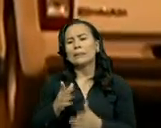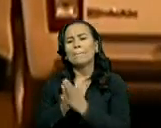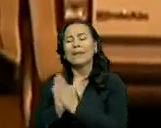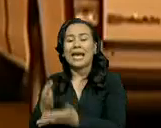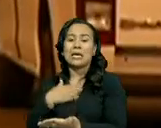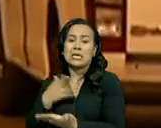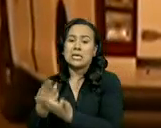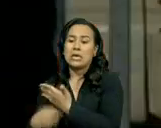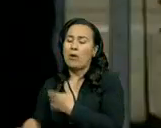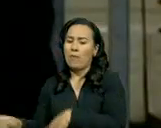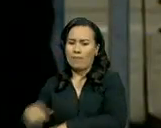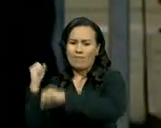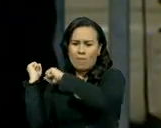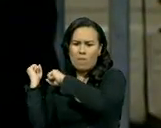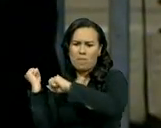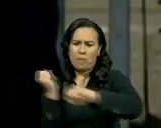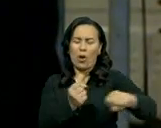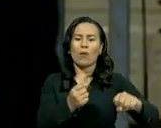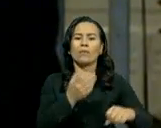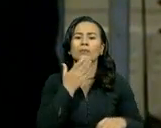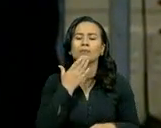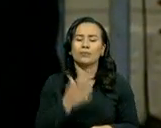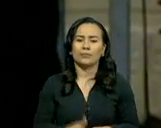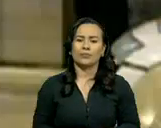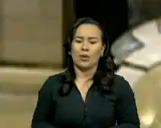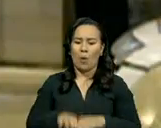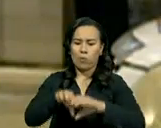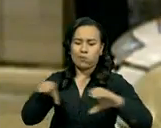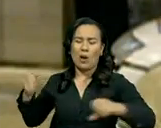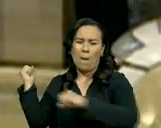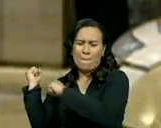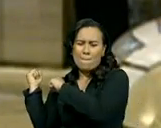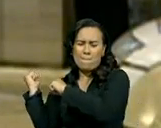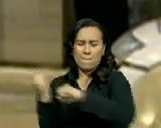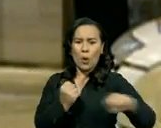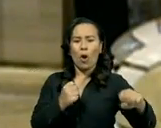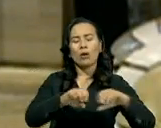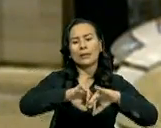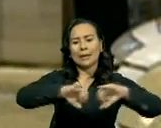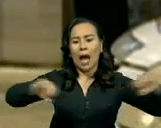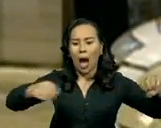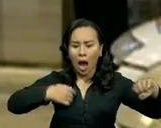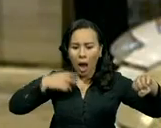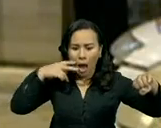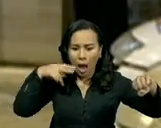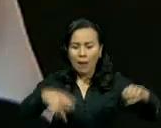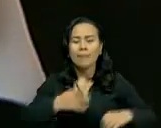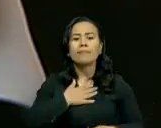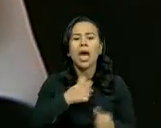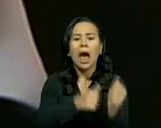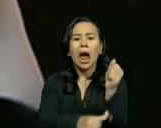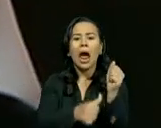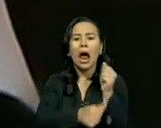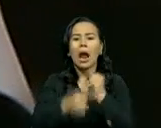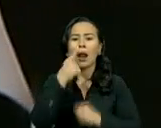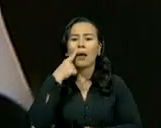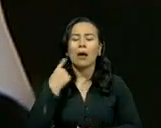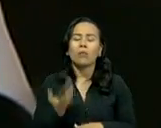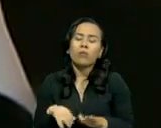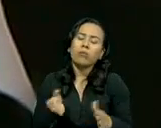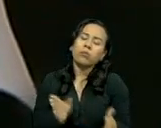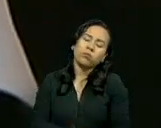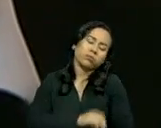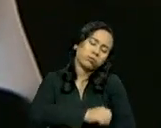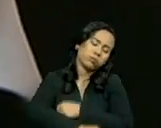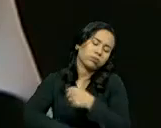que la derribara y él, a través de un poco de fuerza, la derribó. Y llegamos a ver a mi hermano, pues, que estaba en